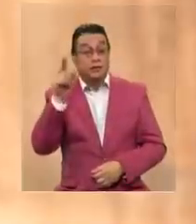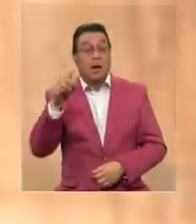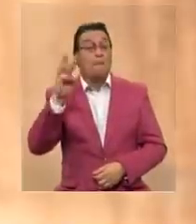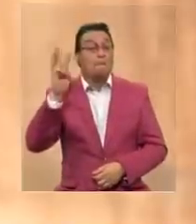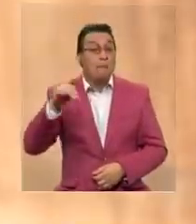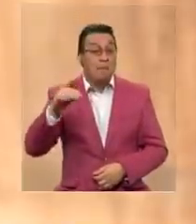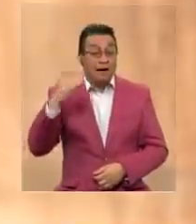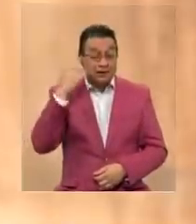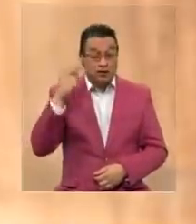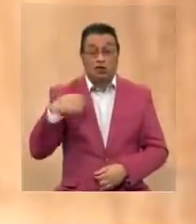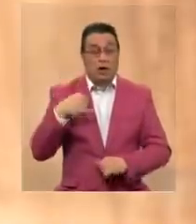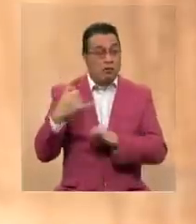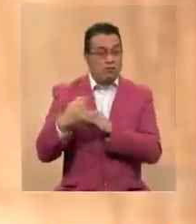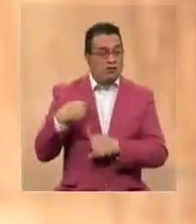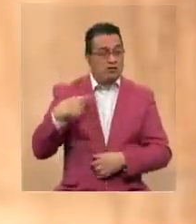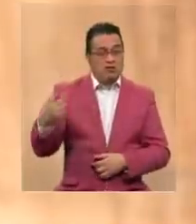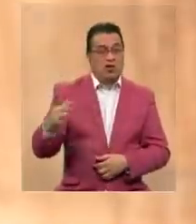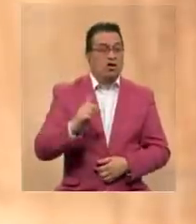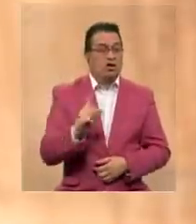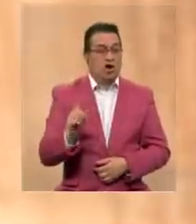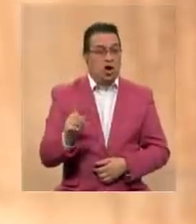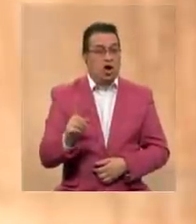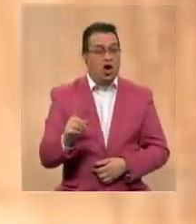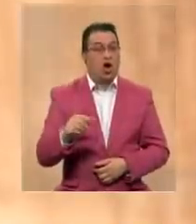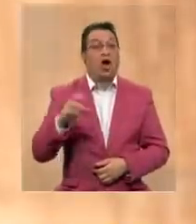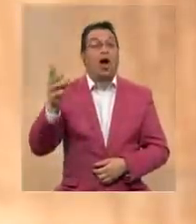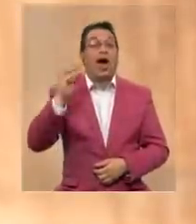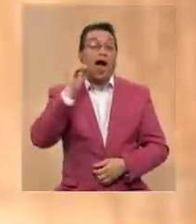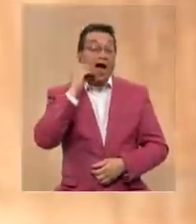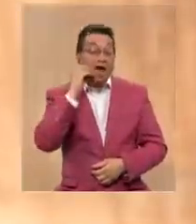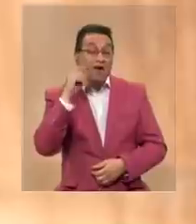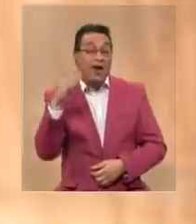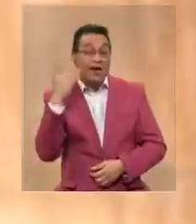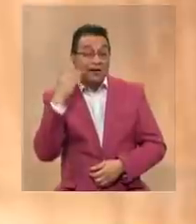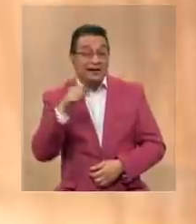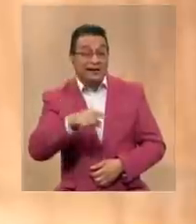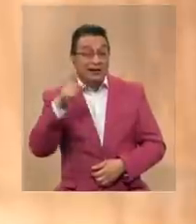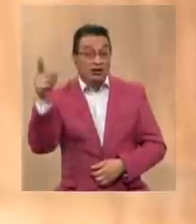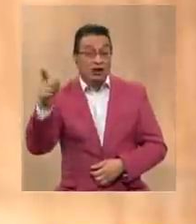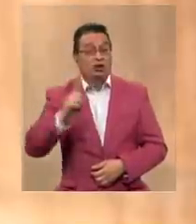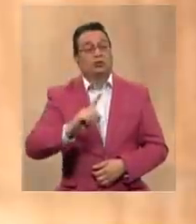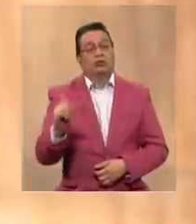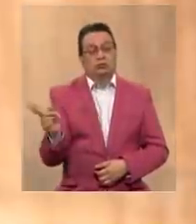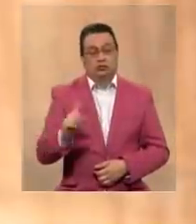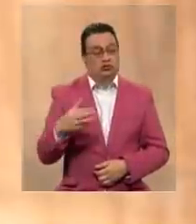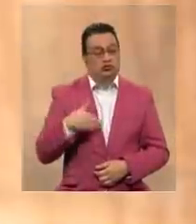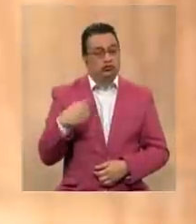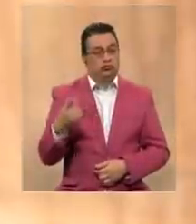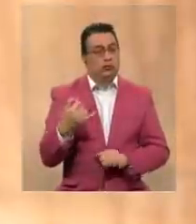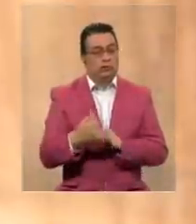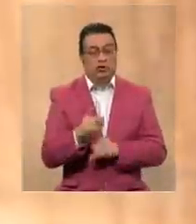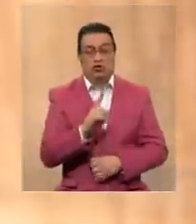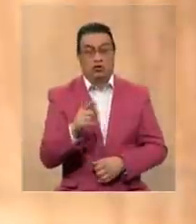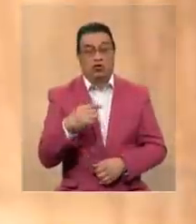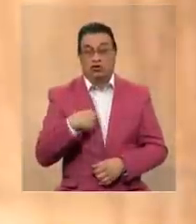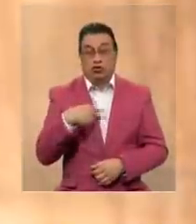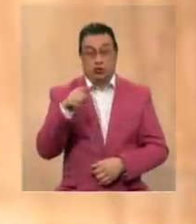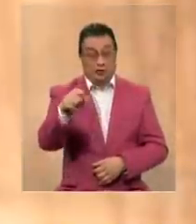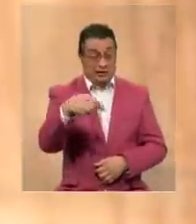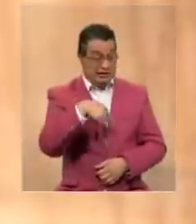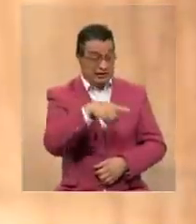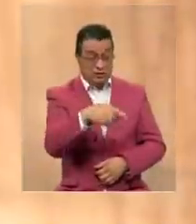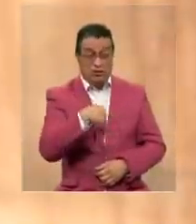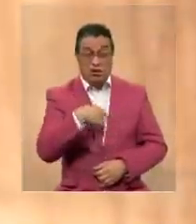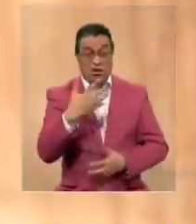con la mamá del niño, con la mamá también de la mamá de Tomasito. Yo con ellos no tengo